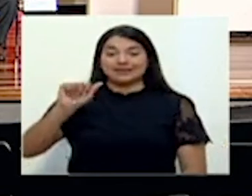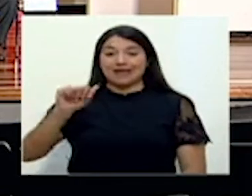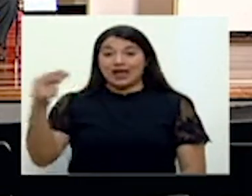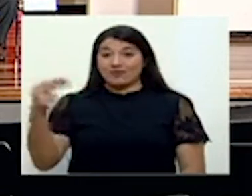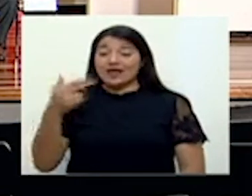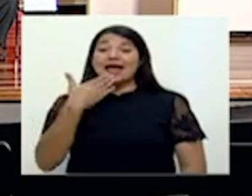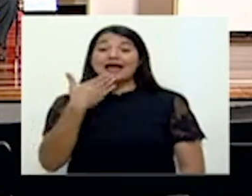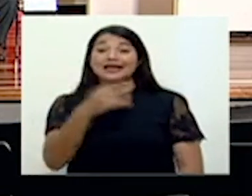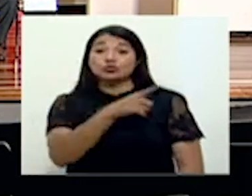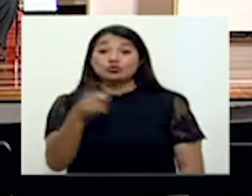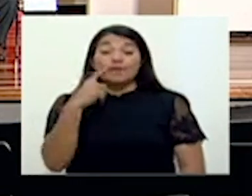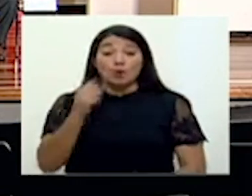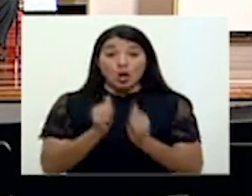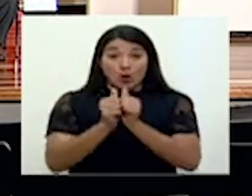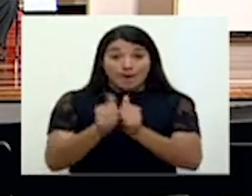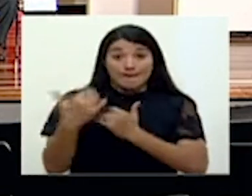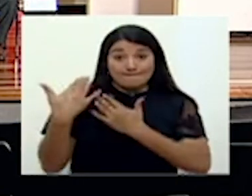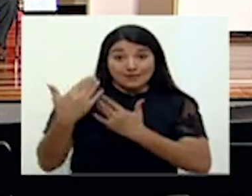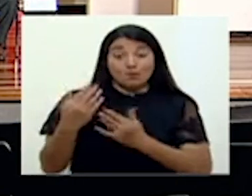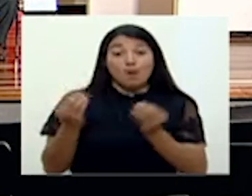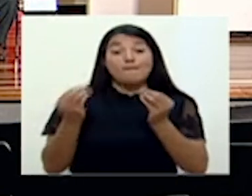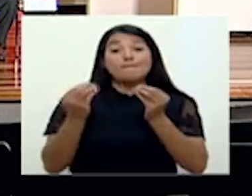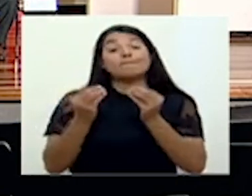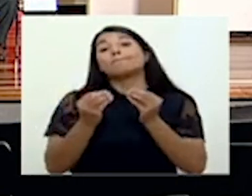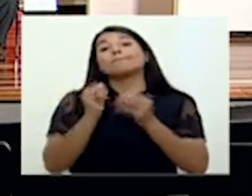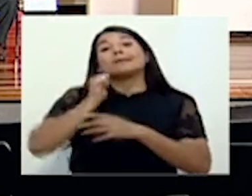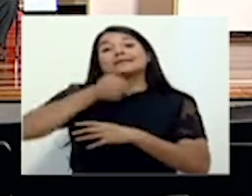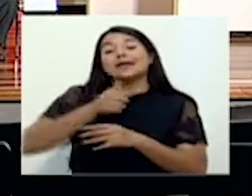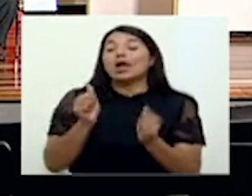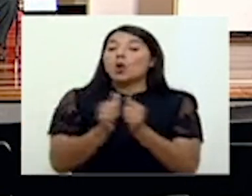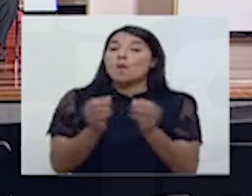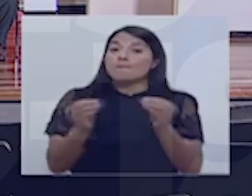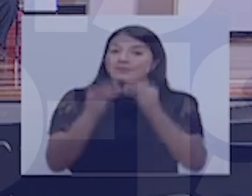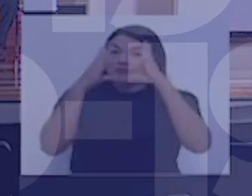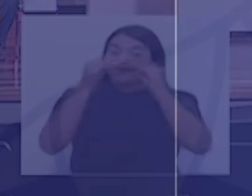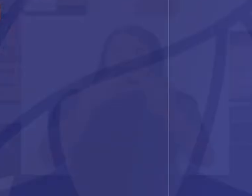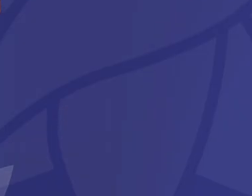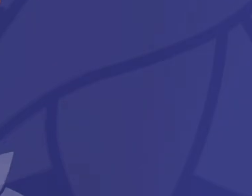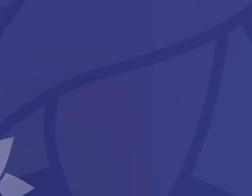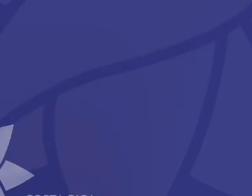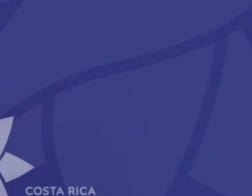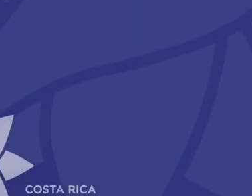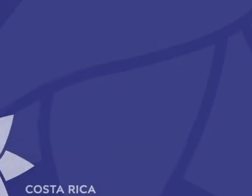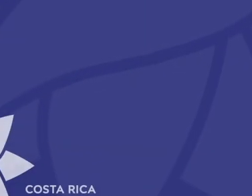Gracias por acompañarnos, los esperamos mañana con una nueva actualización. Muy buenas tardes.